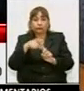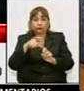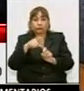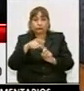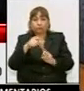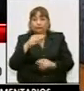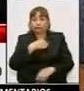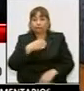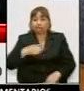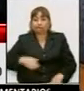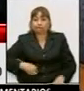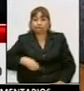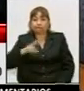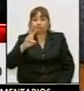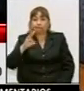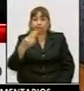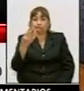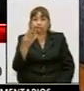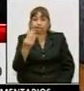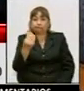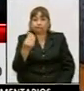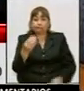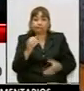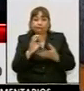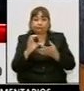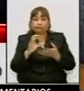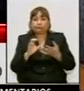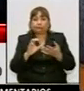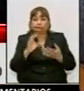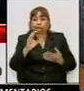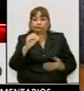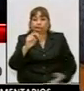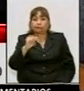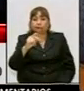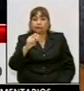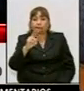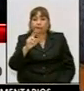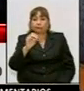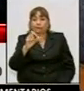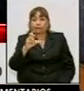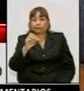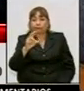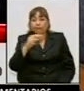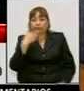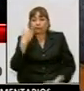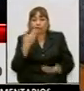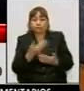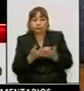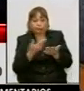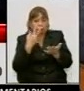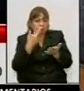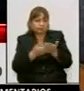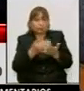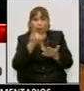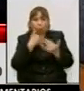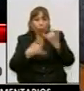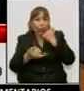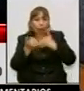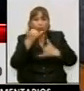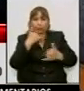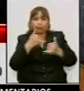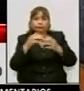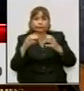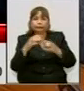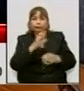en el 2014, la Contraloría ha emitido una serie de informes especiales encontrando irregularidades en la gestión del